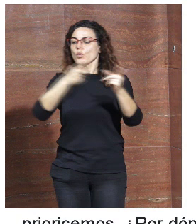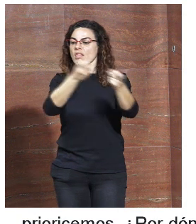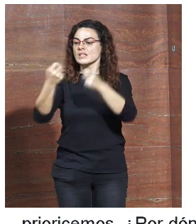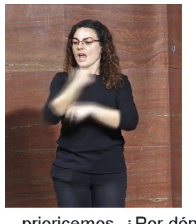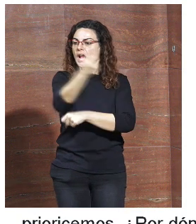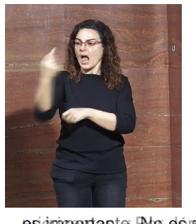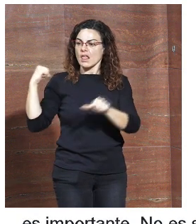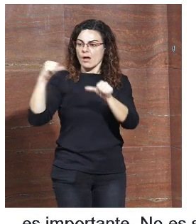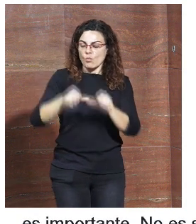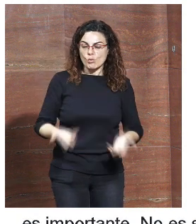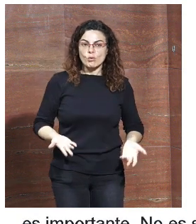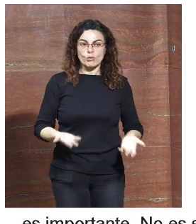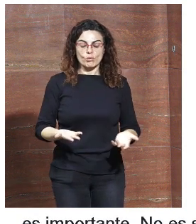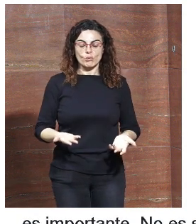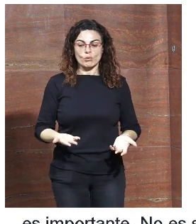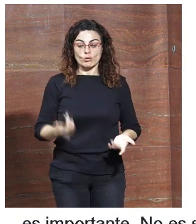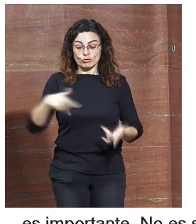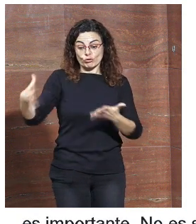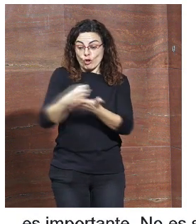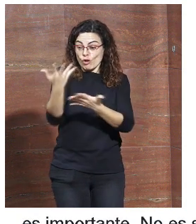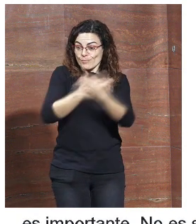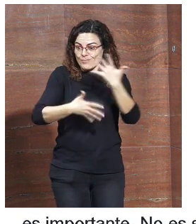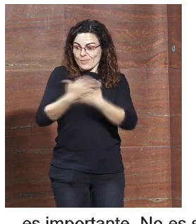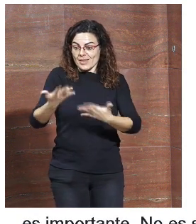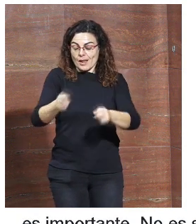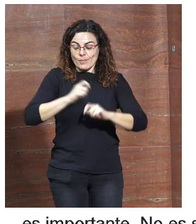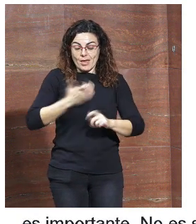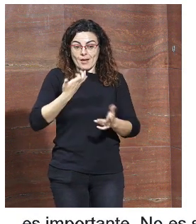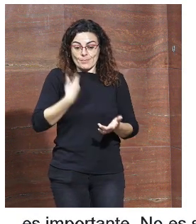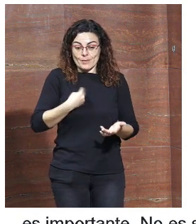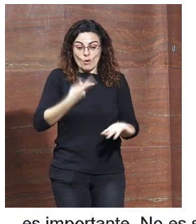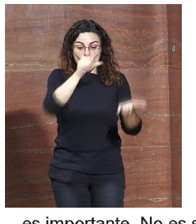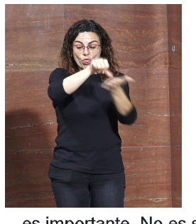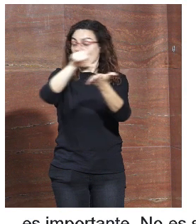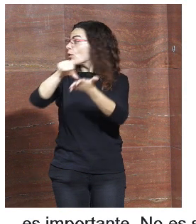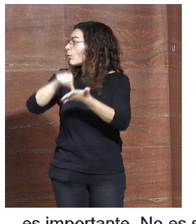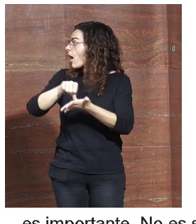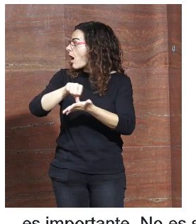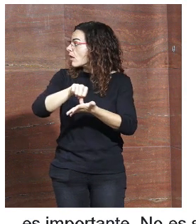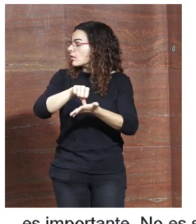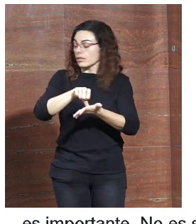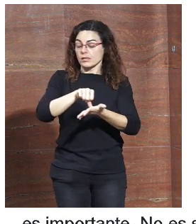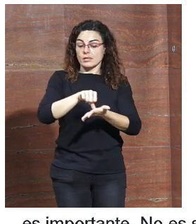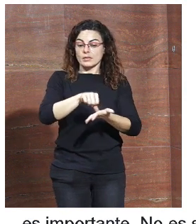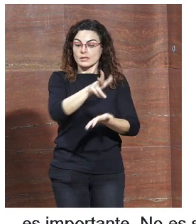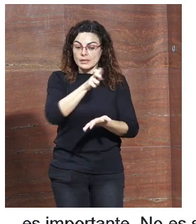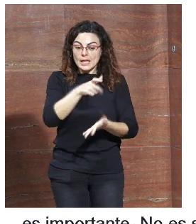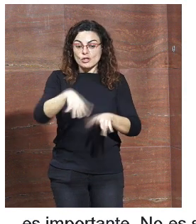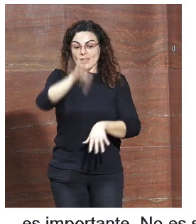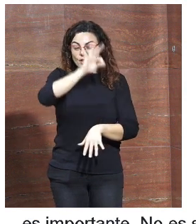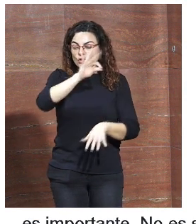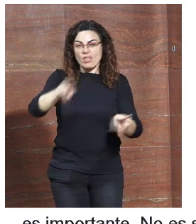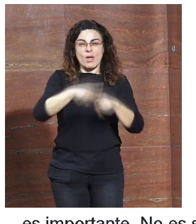es pasar por aquí y decir, oye, mira, tengo derecho a toda la ciudad. Derecho a la ciudad no, a toda la ciudad. Y a las decisiones, las pequeñas y las